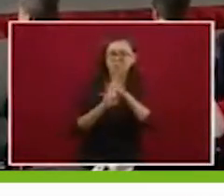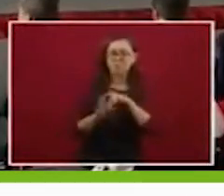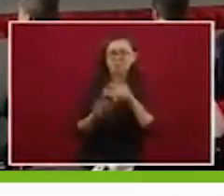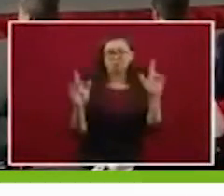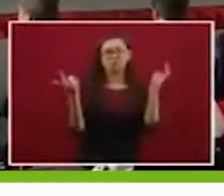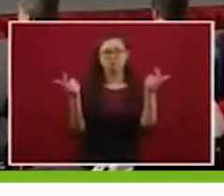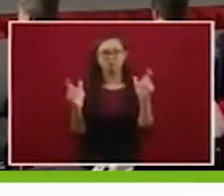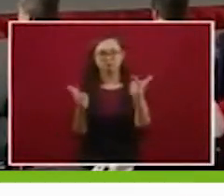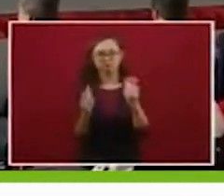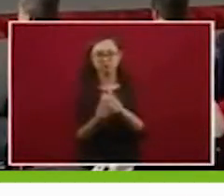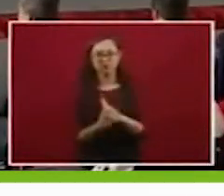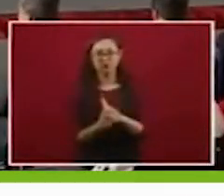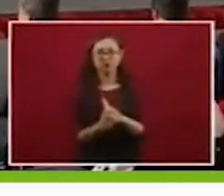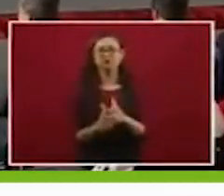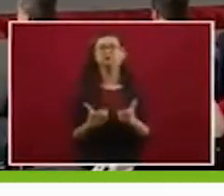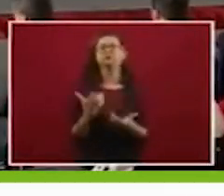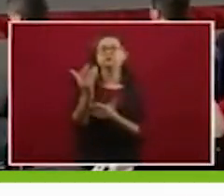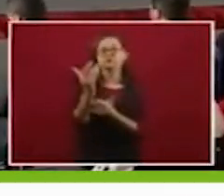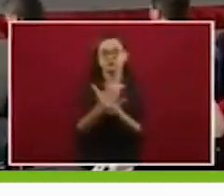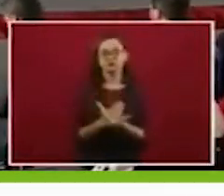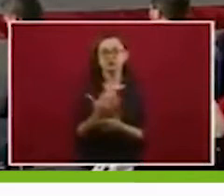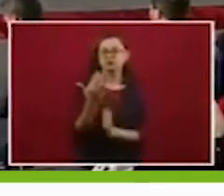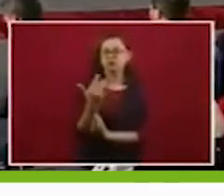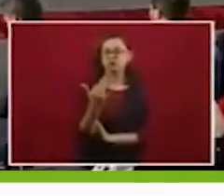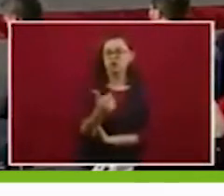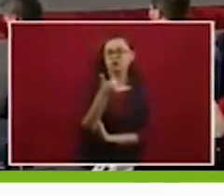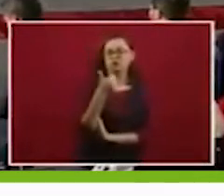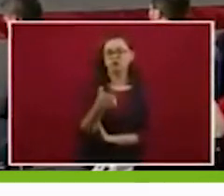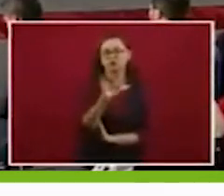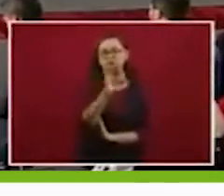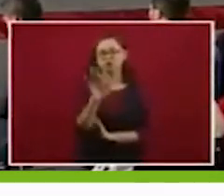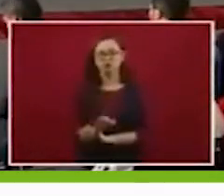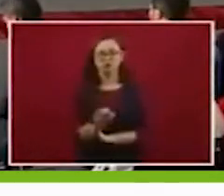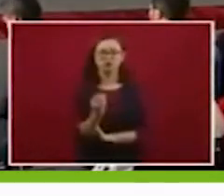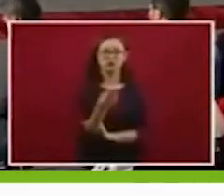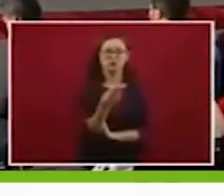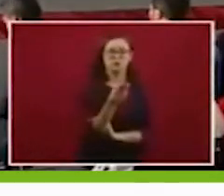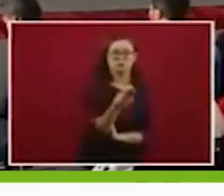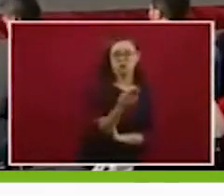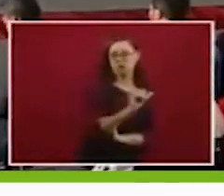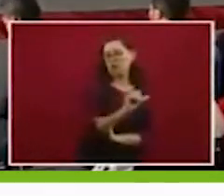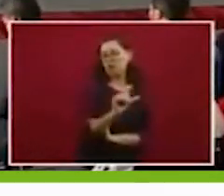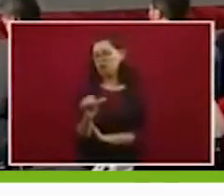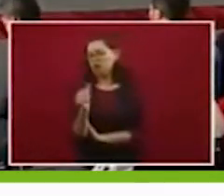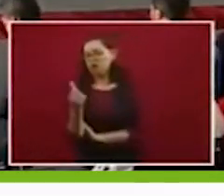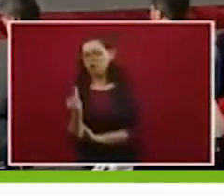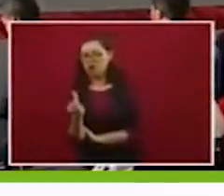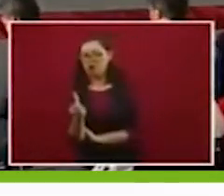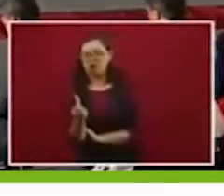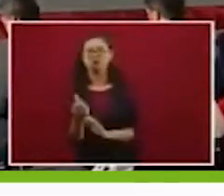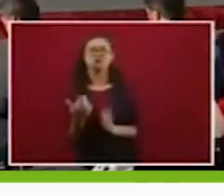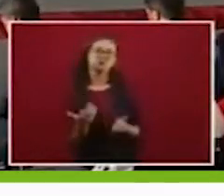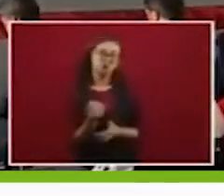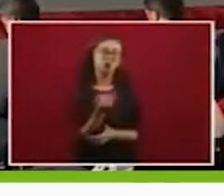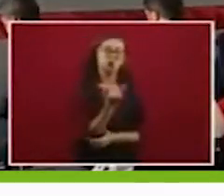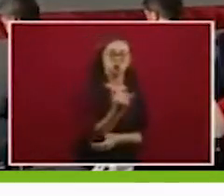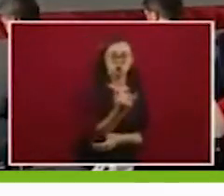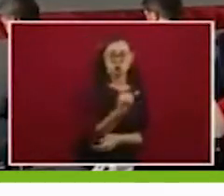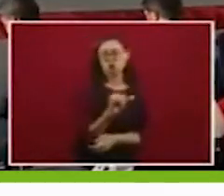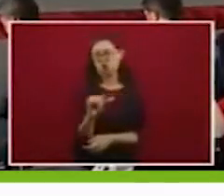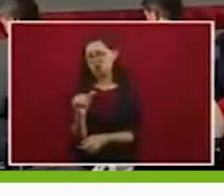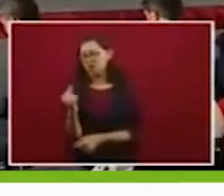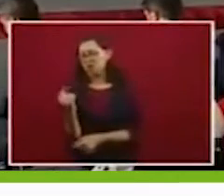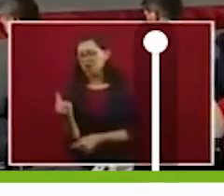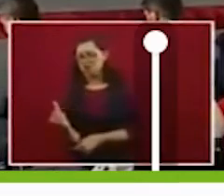de migrantes en la frontera de México y Estados Unidos pasó de 146.000 en mayo a 63.000